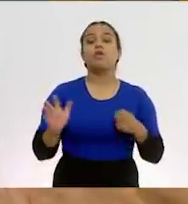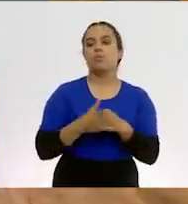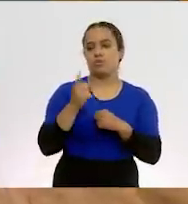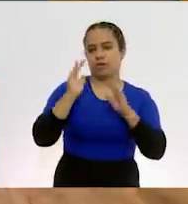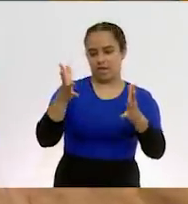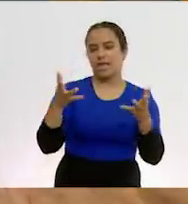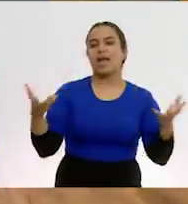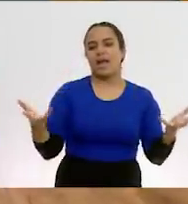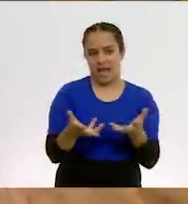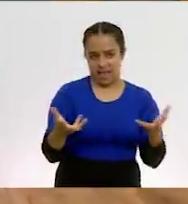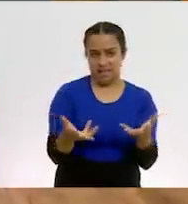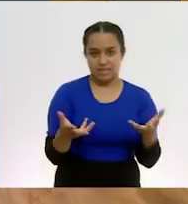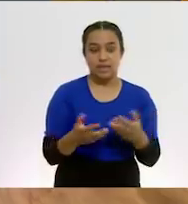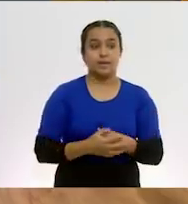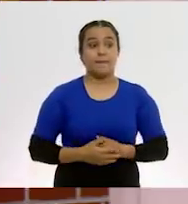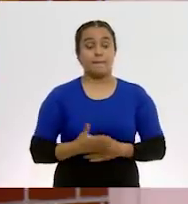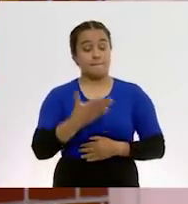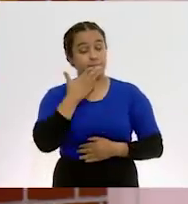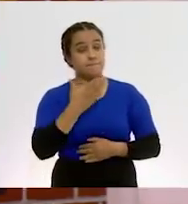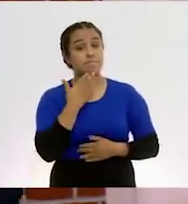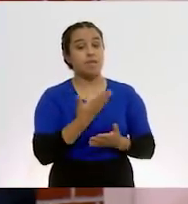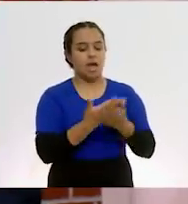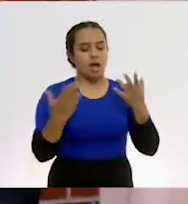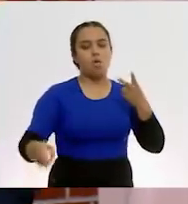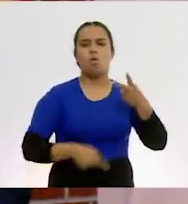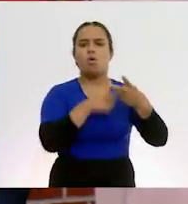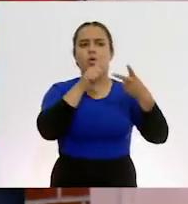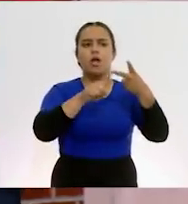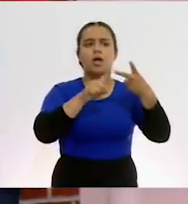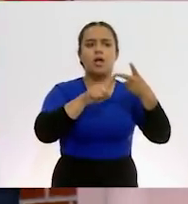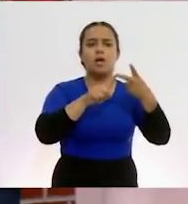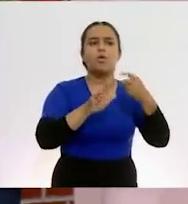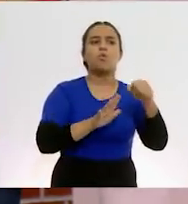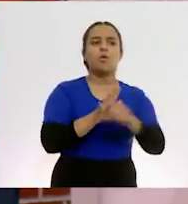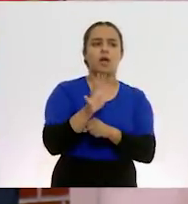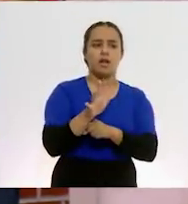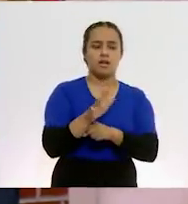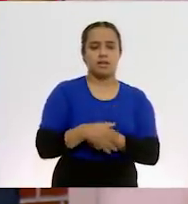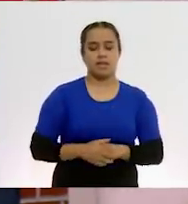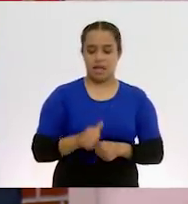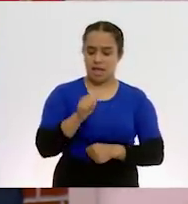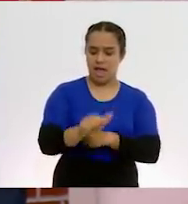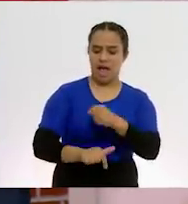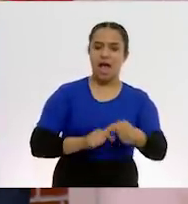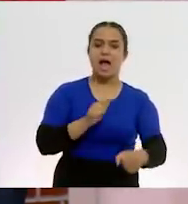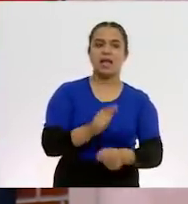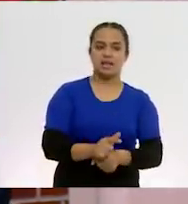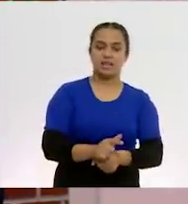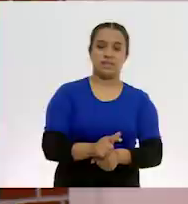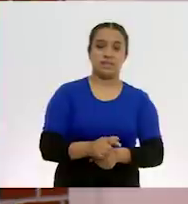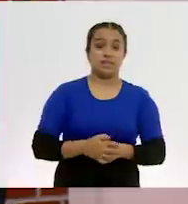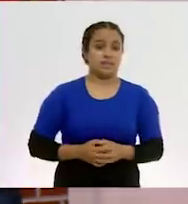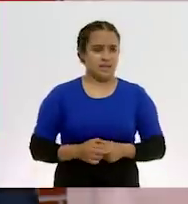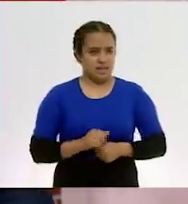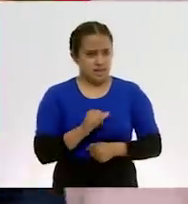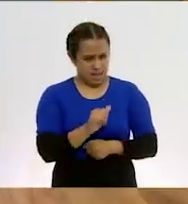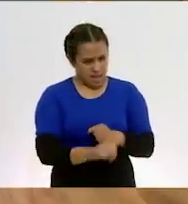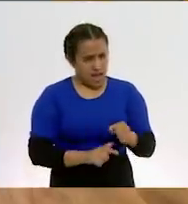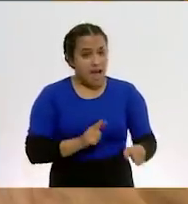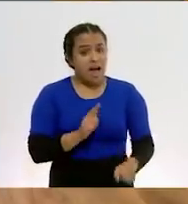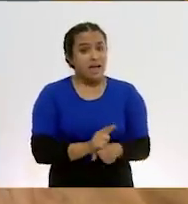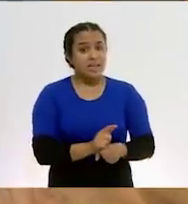hicimos el día de hoy. Muy bien. Nuestro nivel 2 son animales. Ay, me encantan los animales.